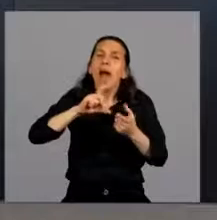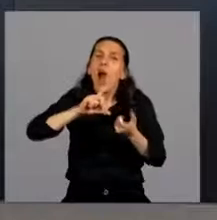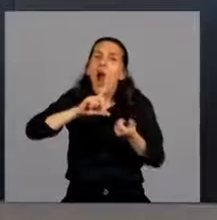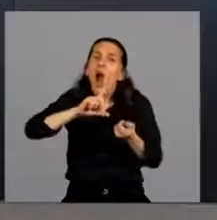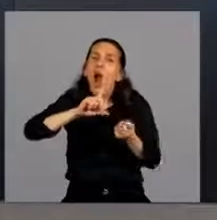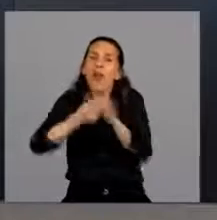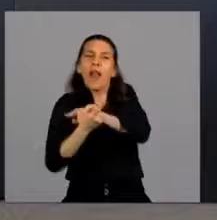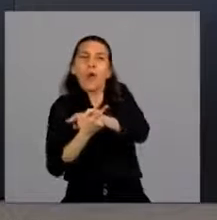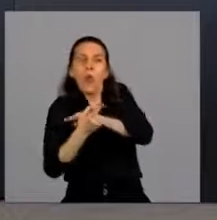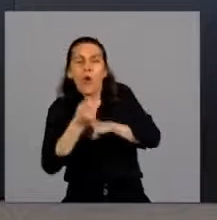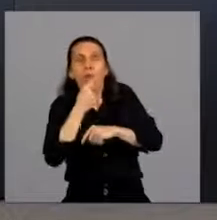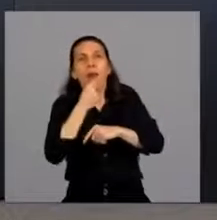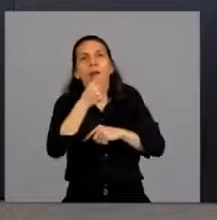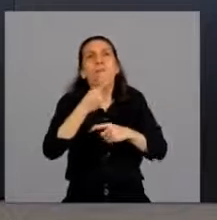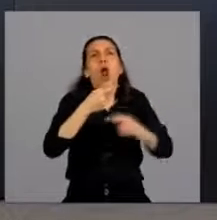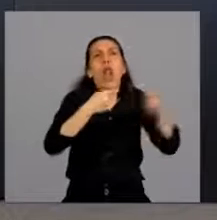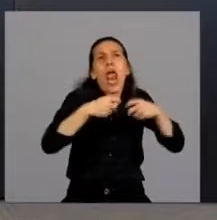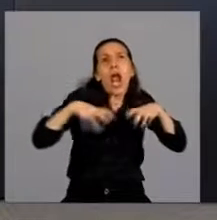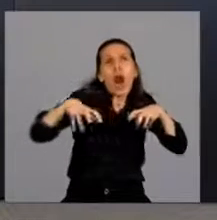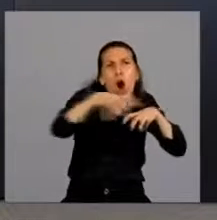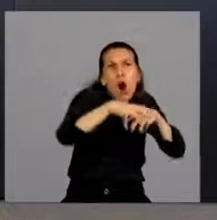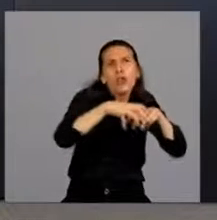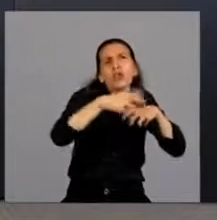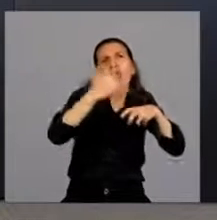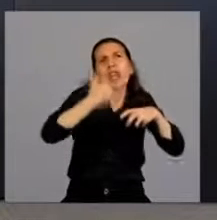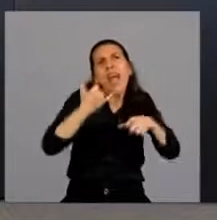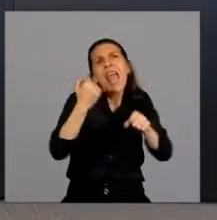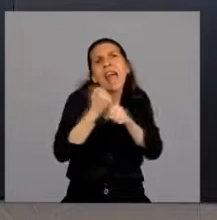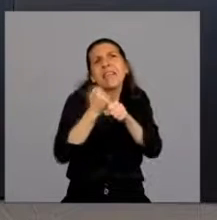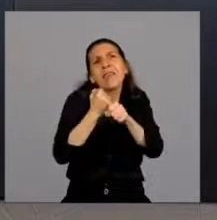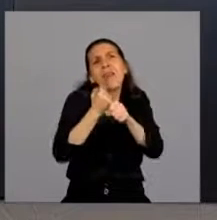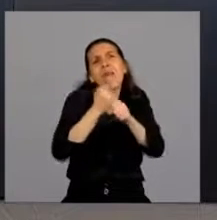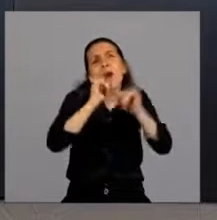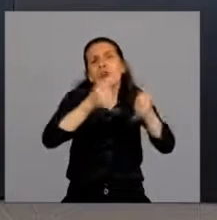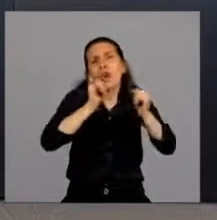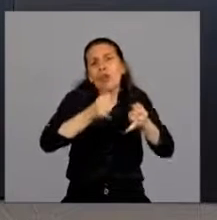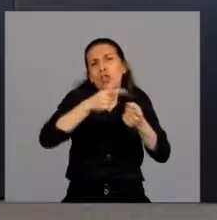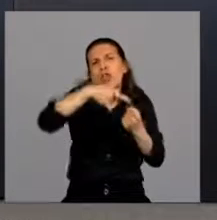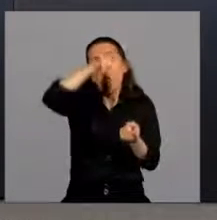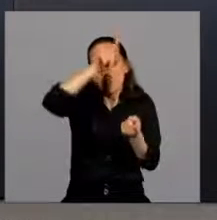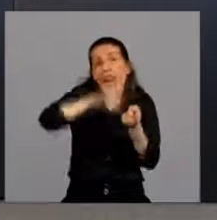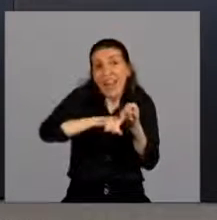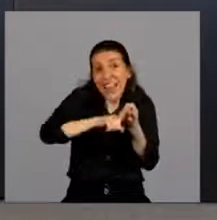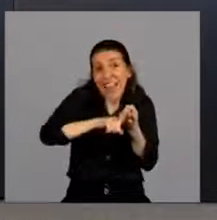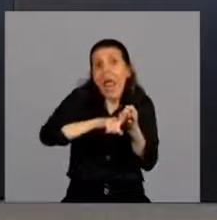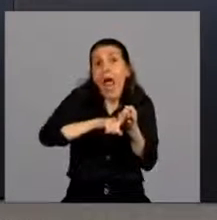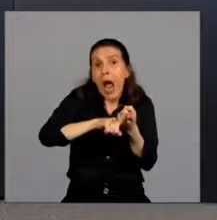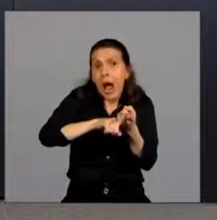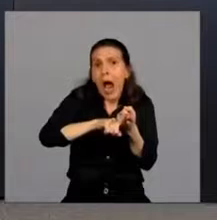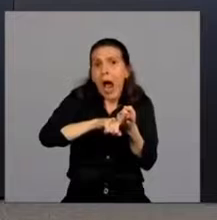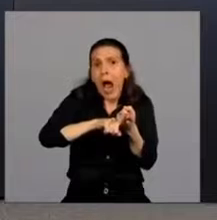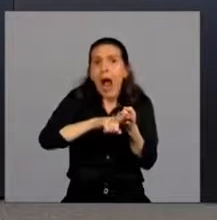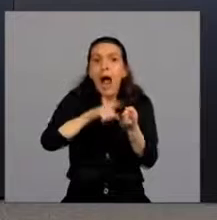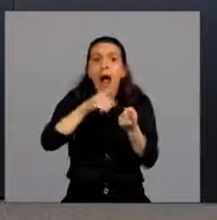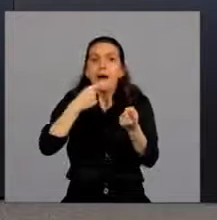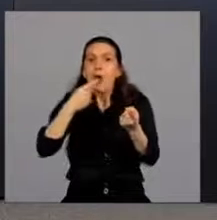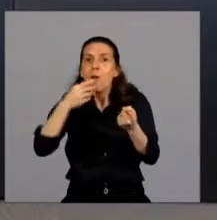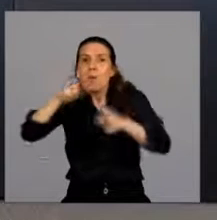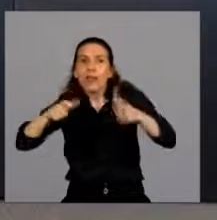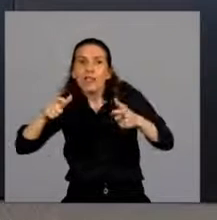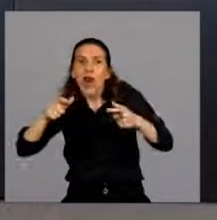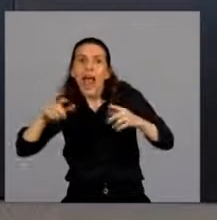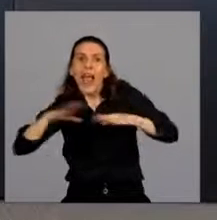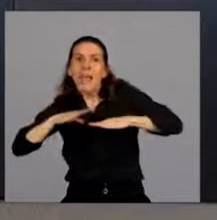Mientras la ciudad funciona con sus comercios, las actividades esenciales durante el día, justamente para que no haya esa superposición y contacto, vamos a